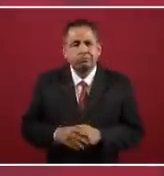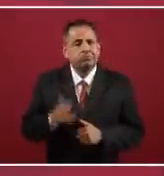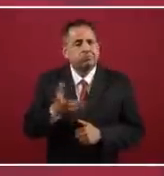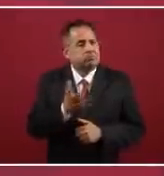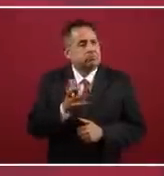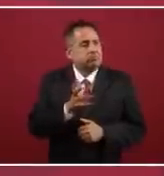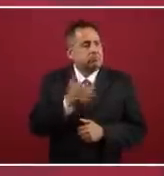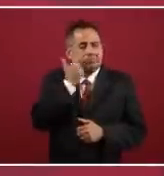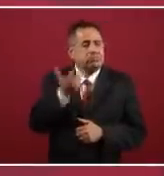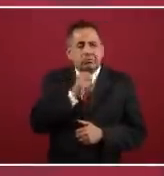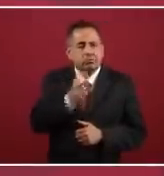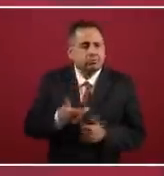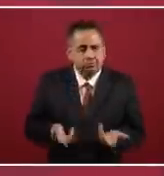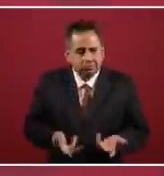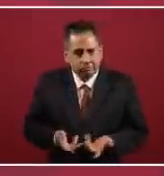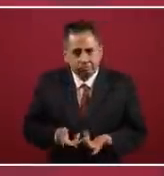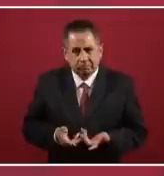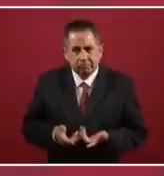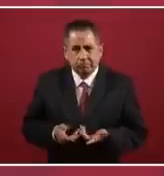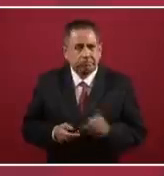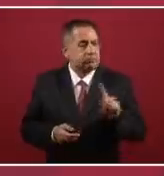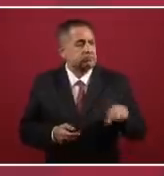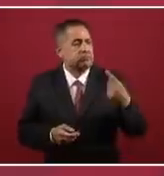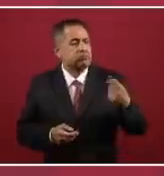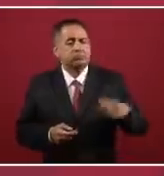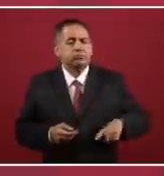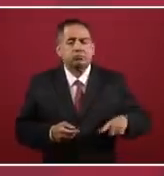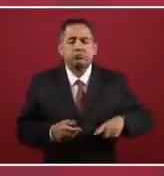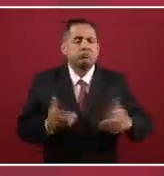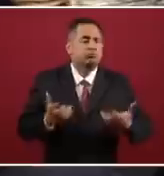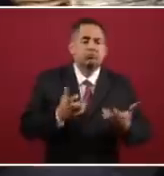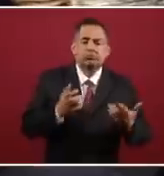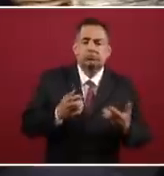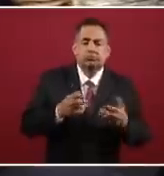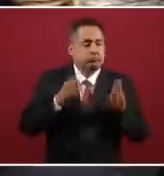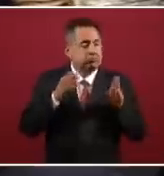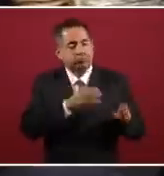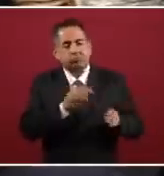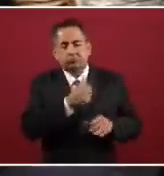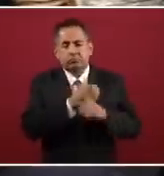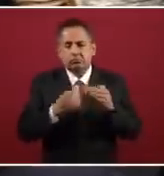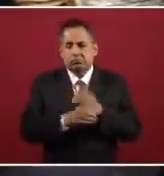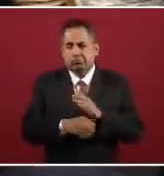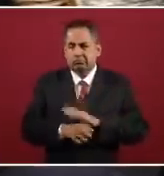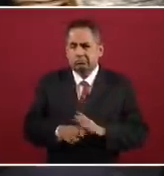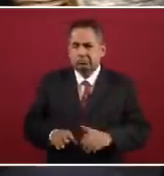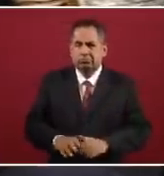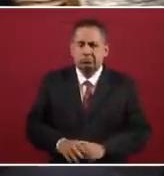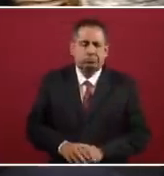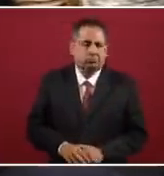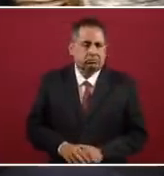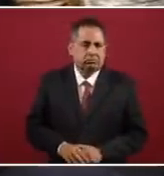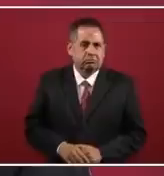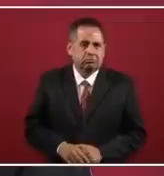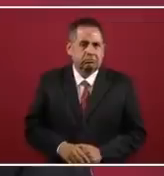nada mientras el gobierno estaba dedicado a otras cosas.